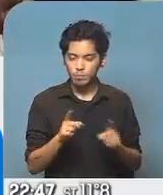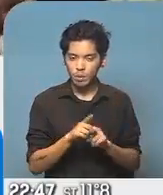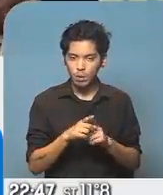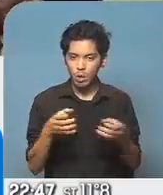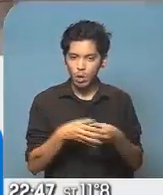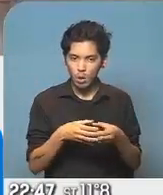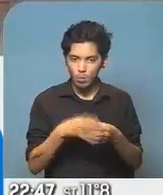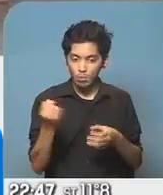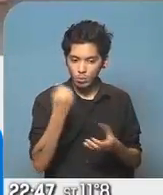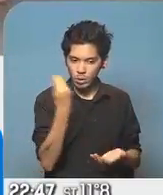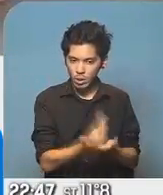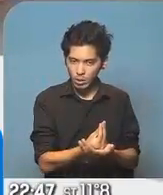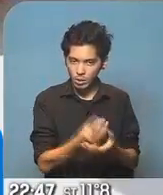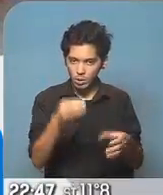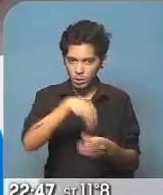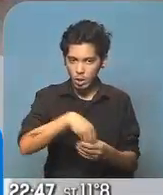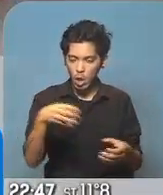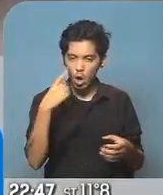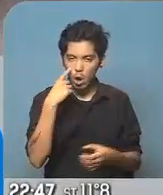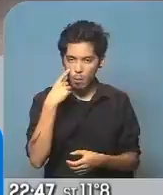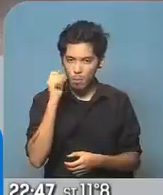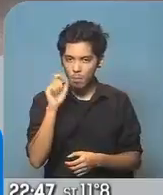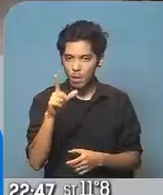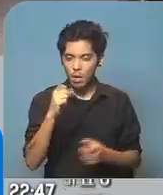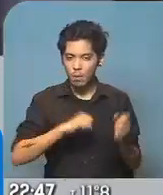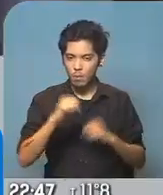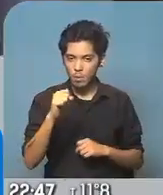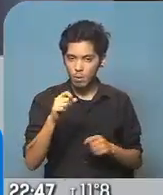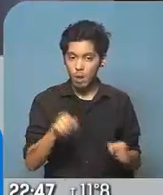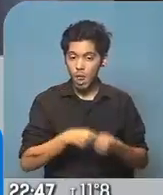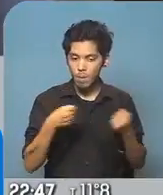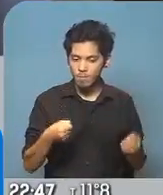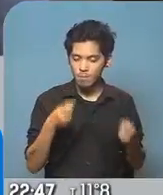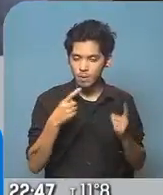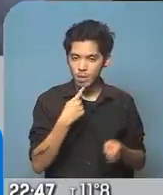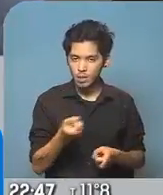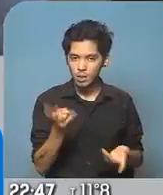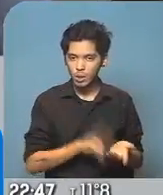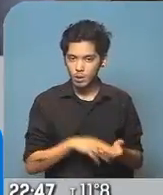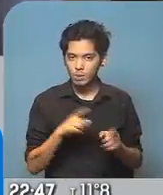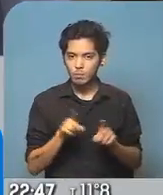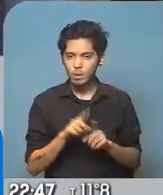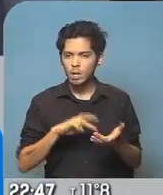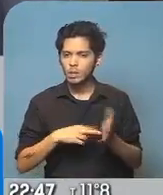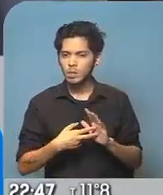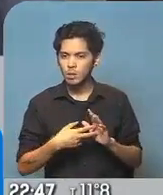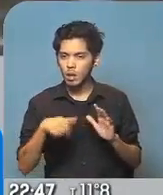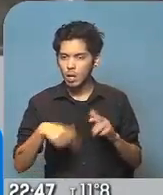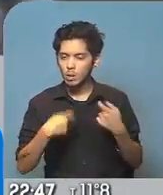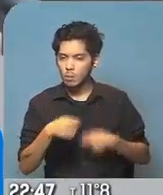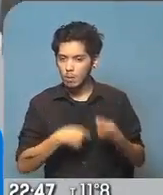figura, entre los hombres del poder. Ahora, Bloomberg remata con que qué significa esto para el